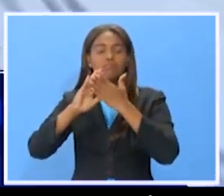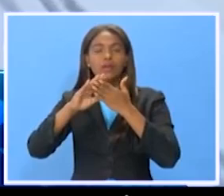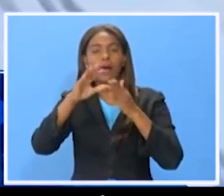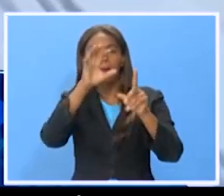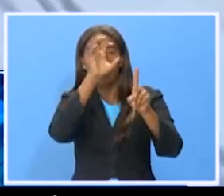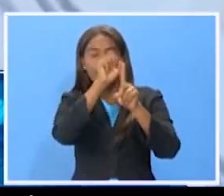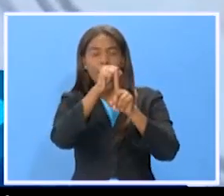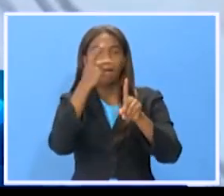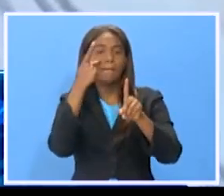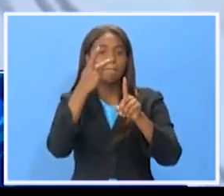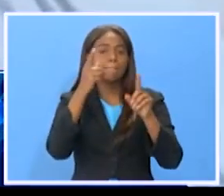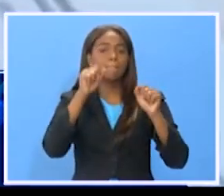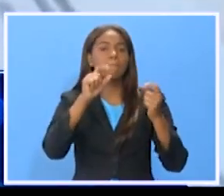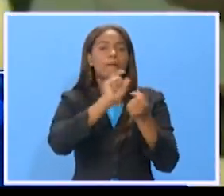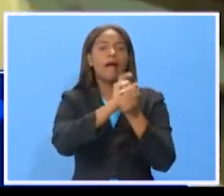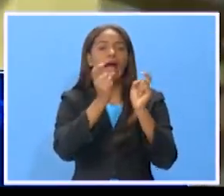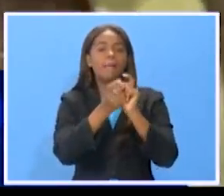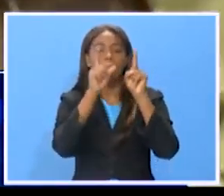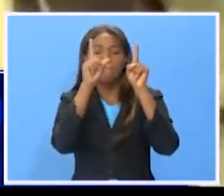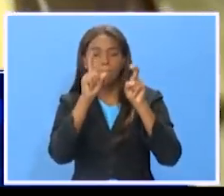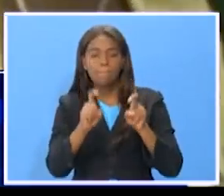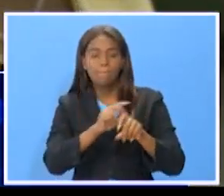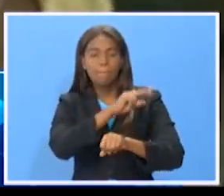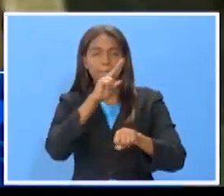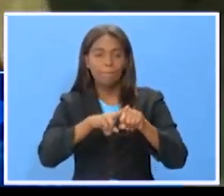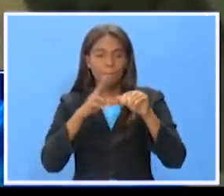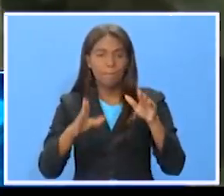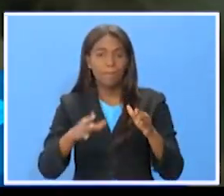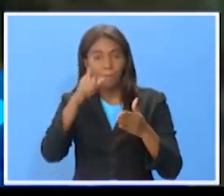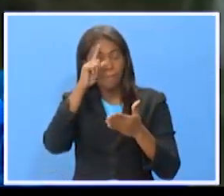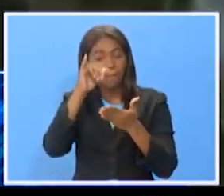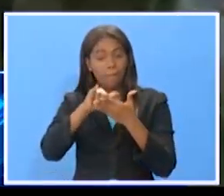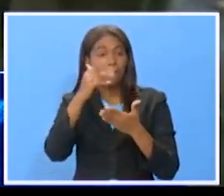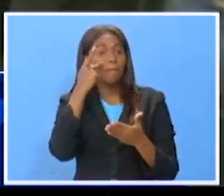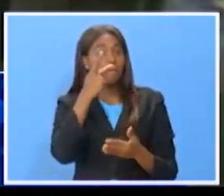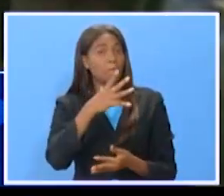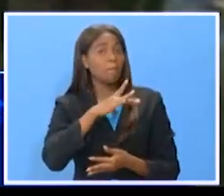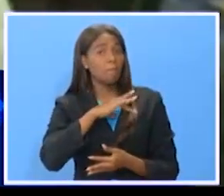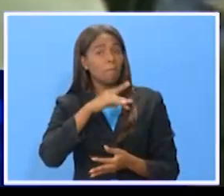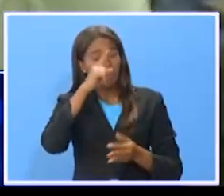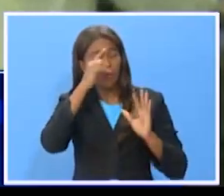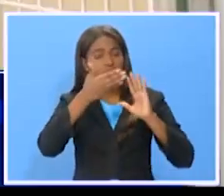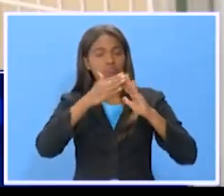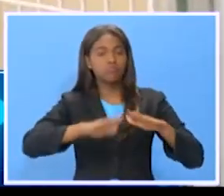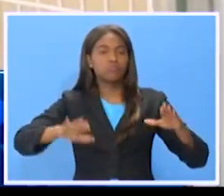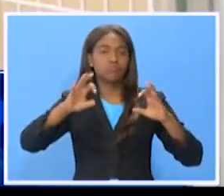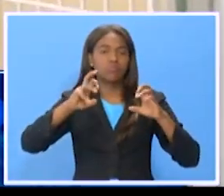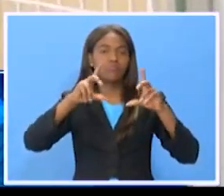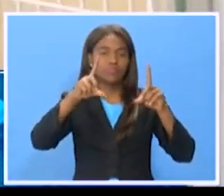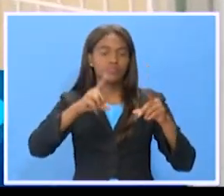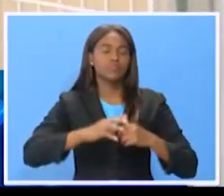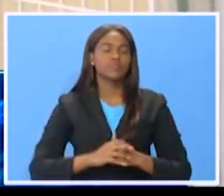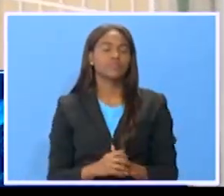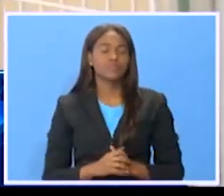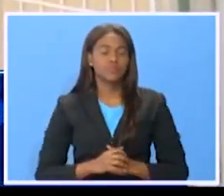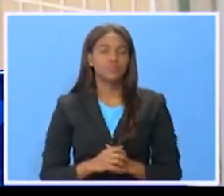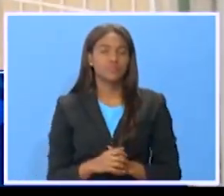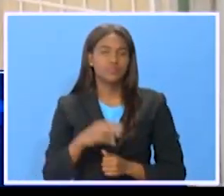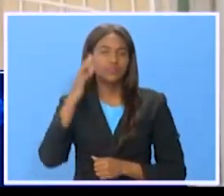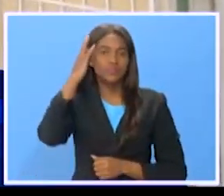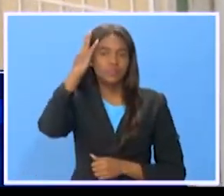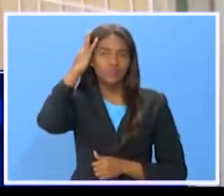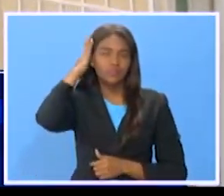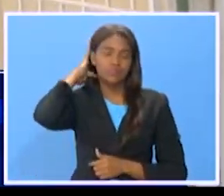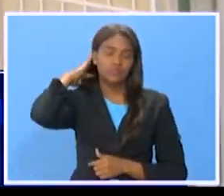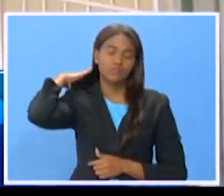determinó hacer cambios en las pruebas nacionales, lo cual ha sido bien visto por la comunidad educativa. La pandemia ha afectado, la